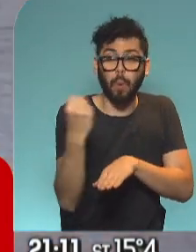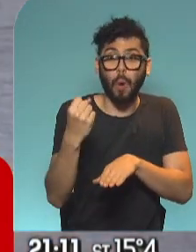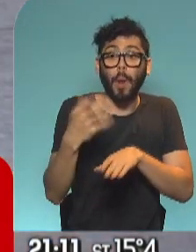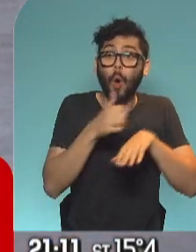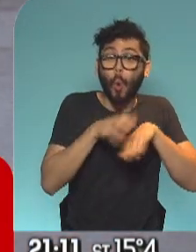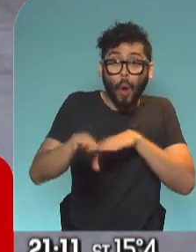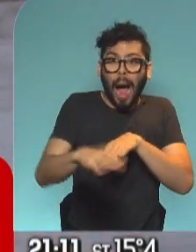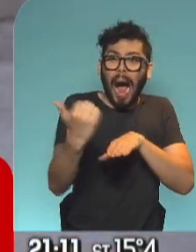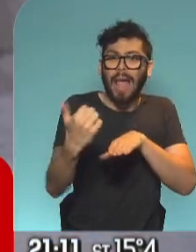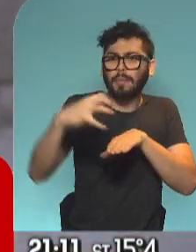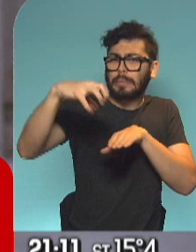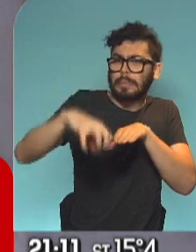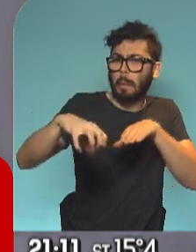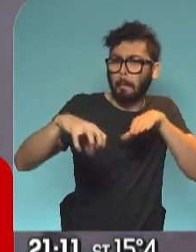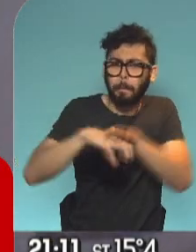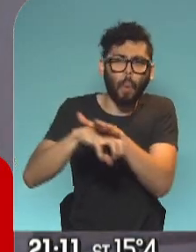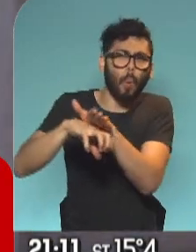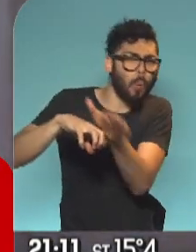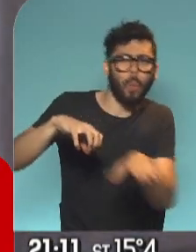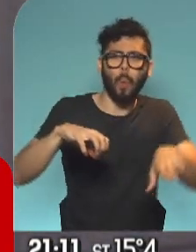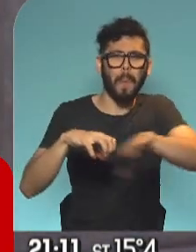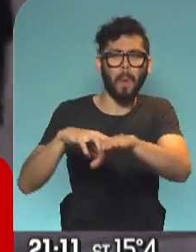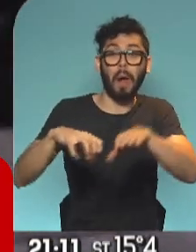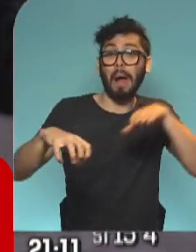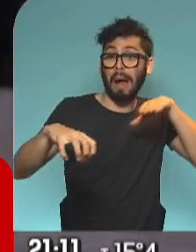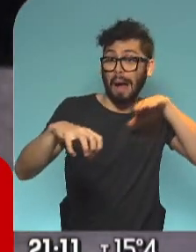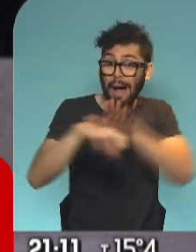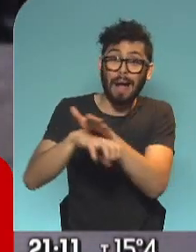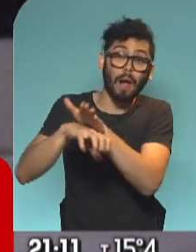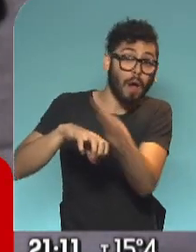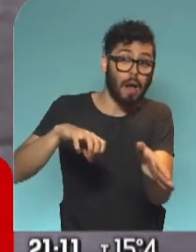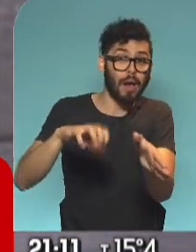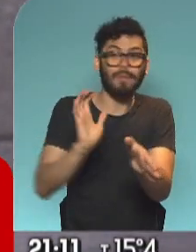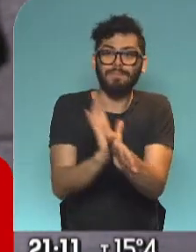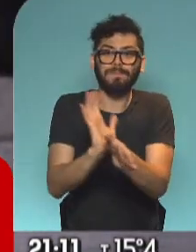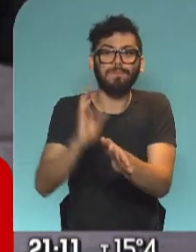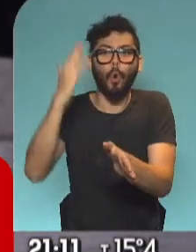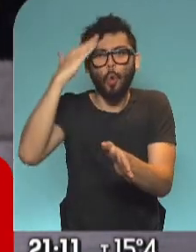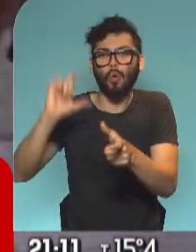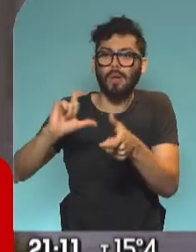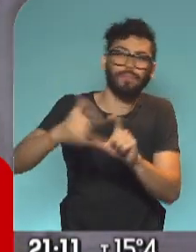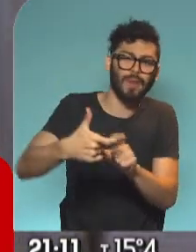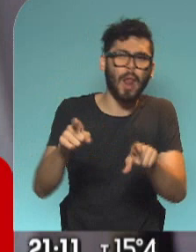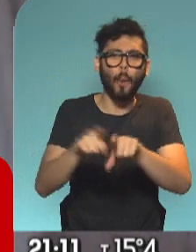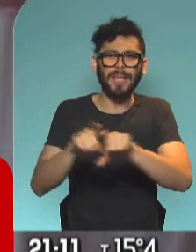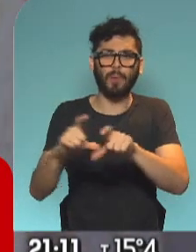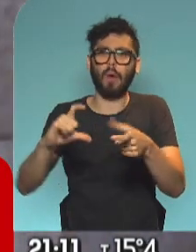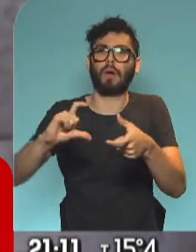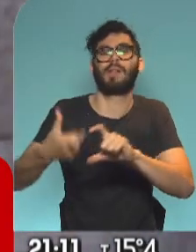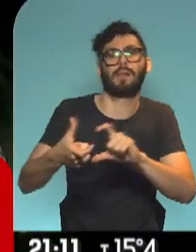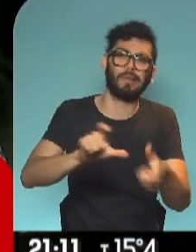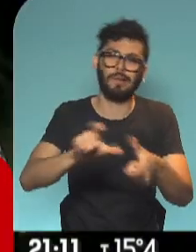piedras dan a una gran corrida de agua una vuelta. Bien. Y me parece que esto le pasa también a la Iglesia,